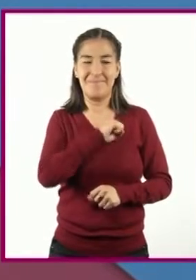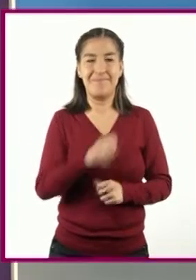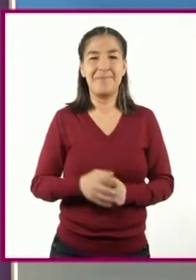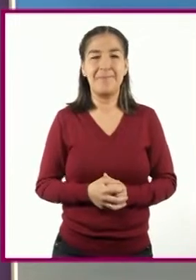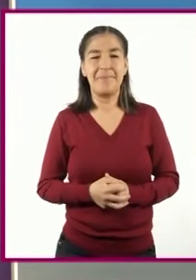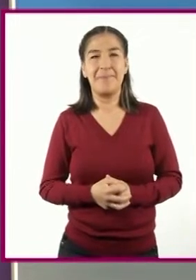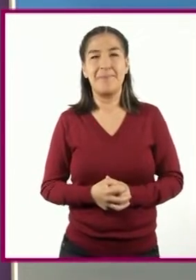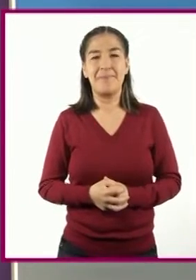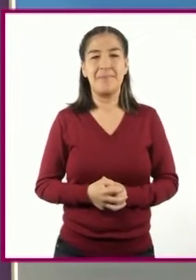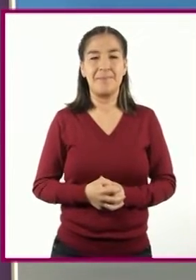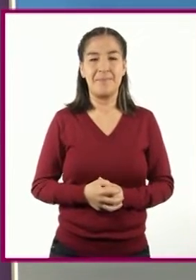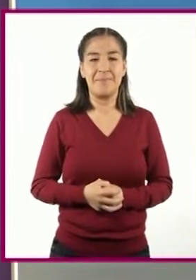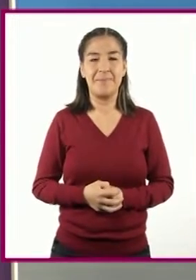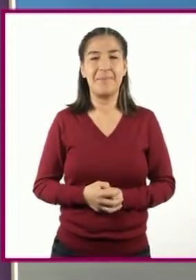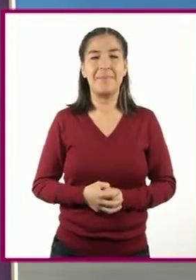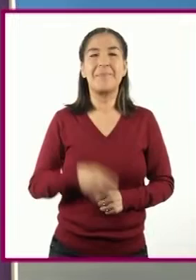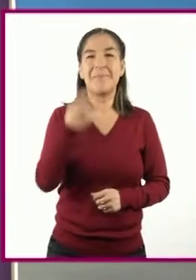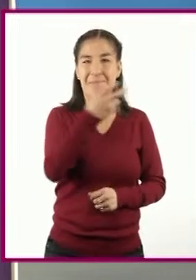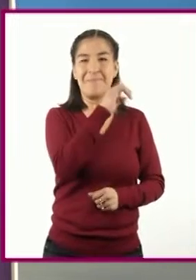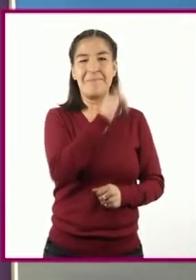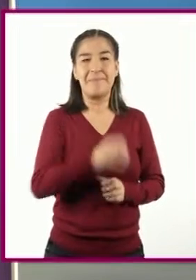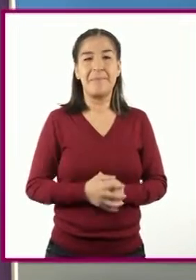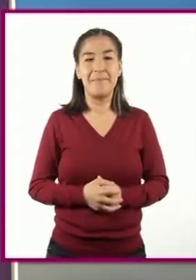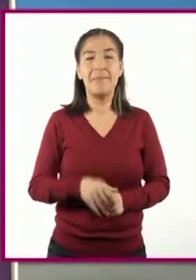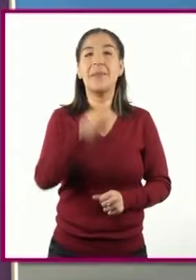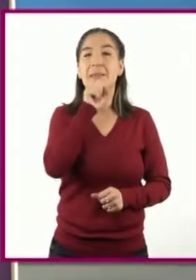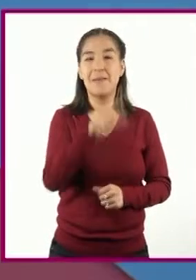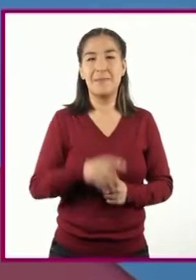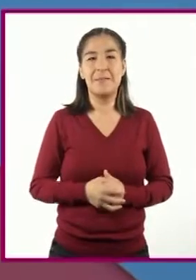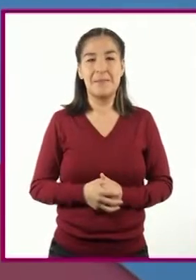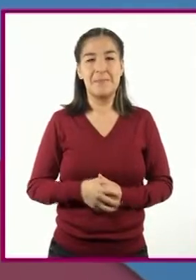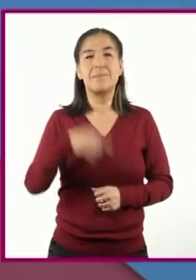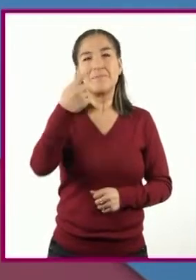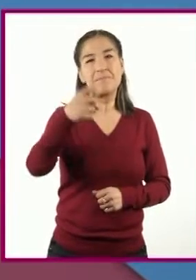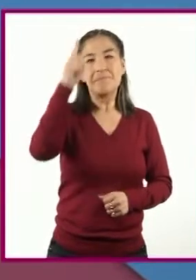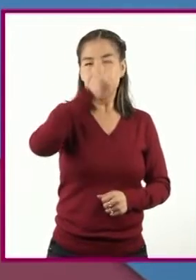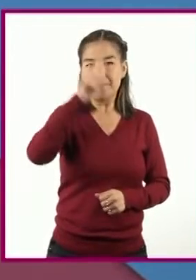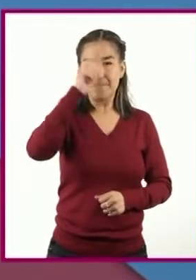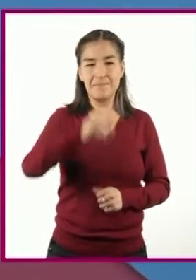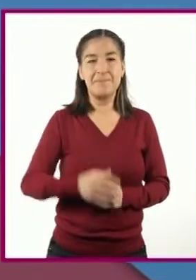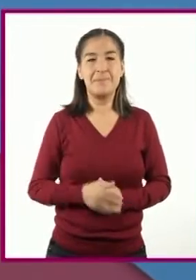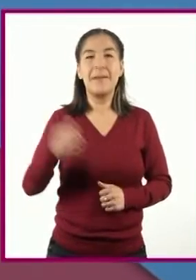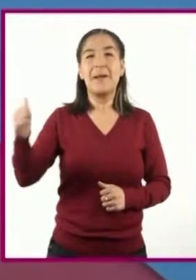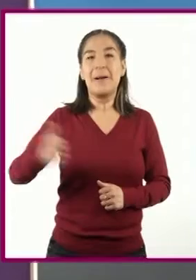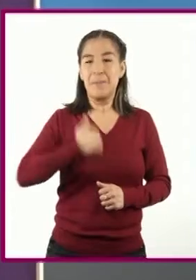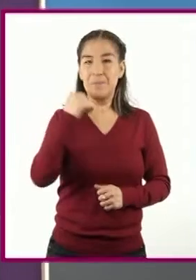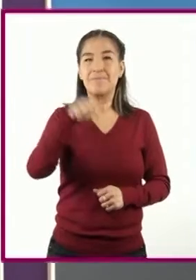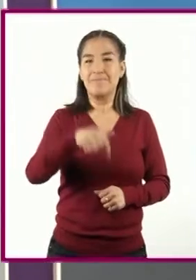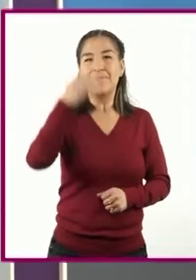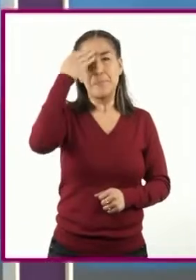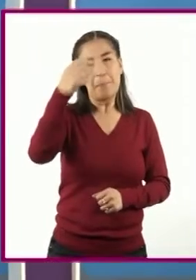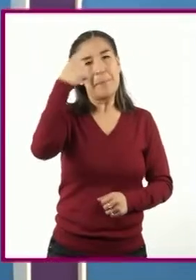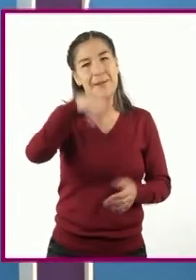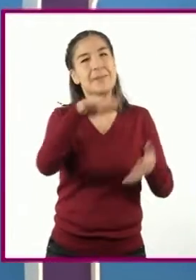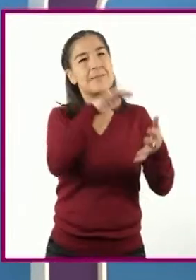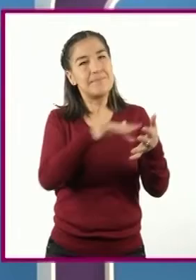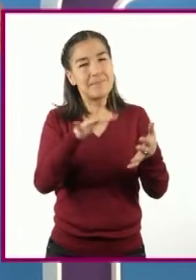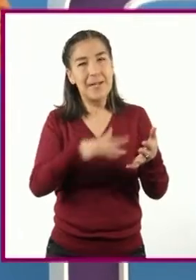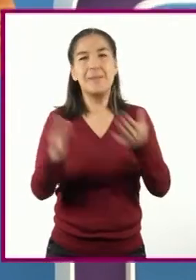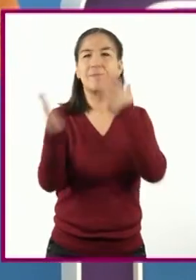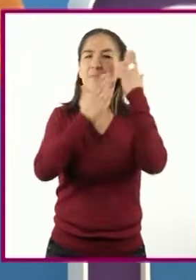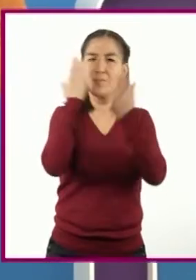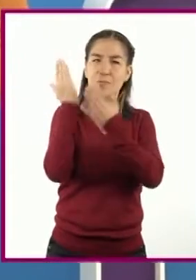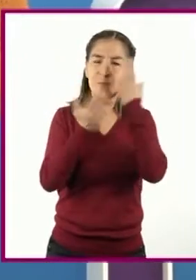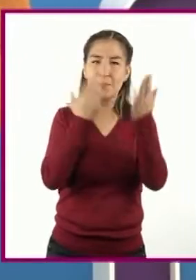distancia. Así es, Nadia. Además, les aconsejamos aprovechar el tiempo para leer,